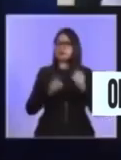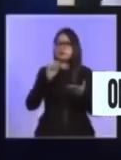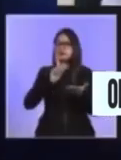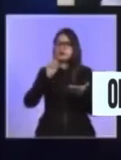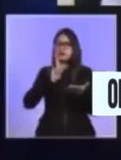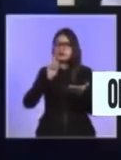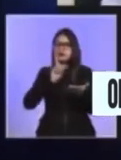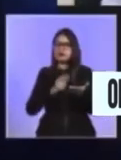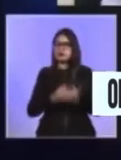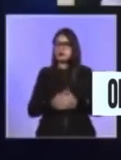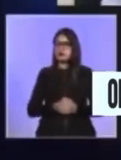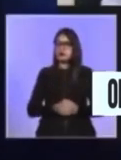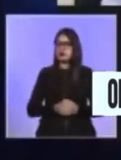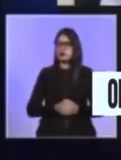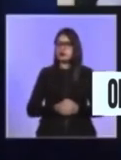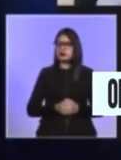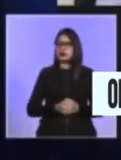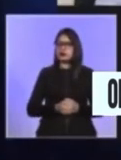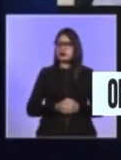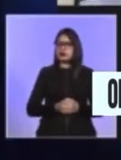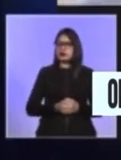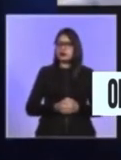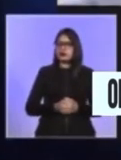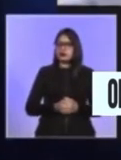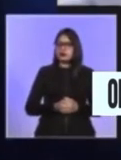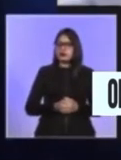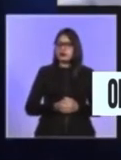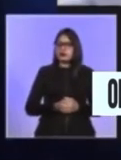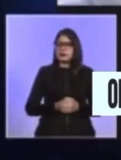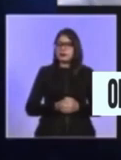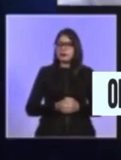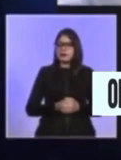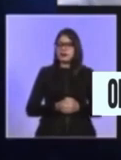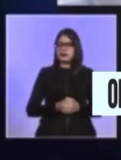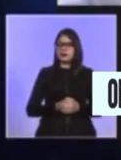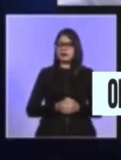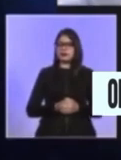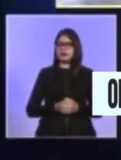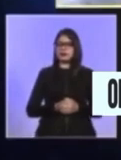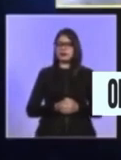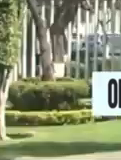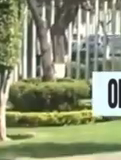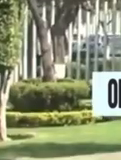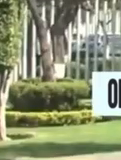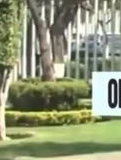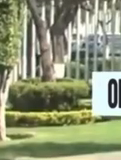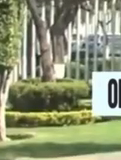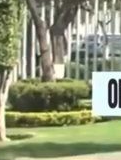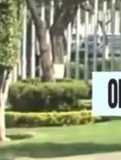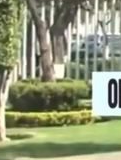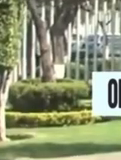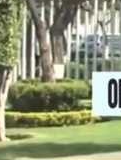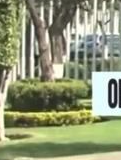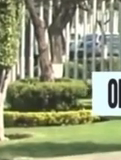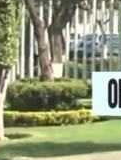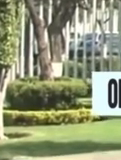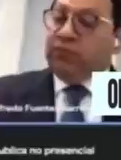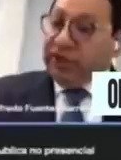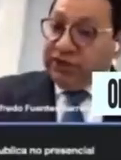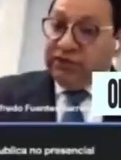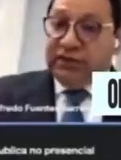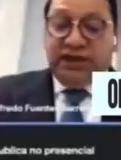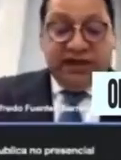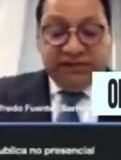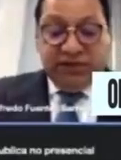alguna vez esa famosa triangulación del dinero de la empresa del padre y de samuel garcía a su mamá y de su mamá